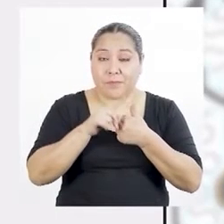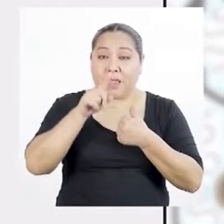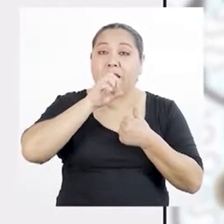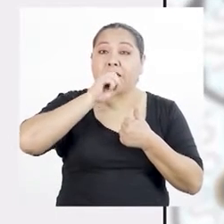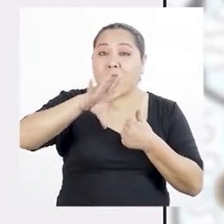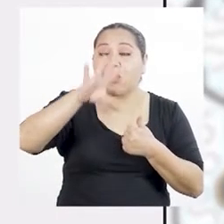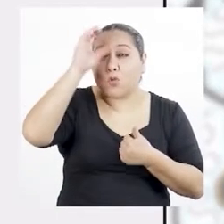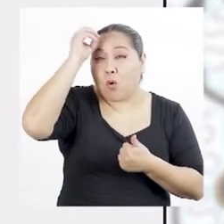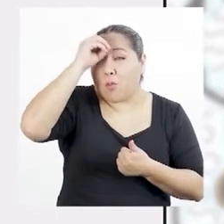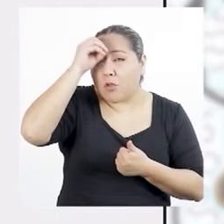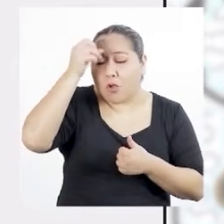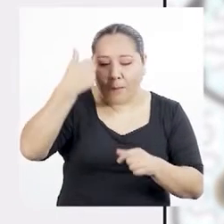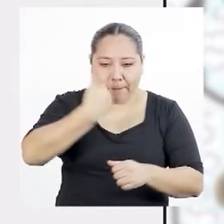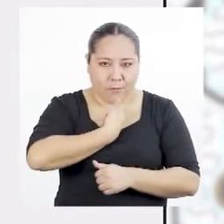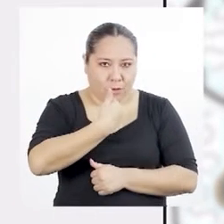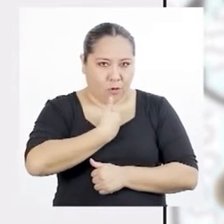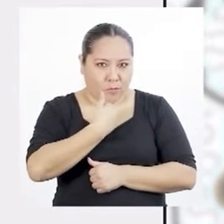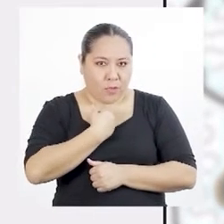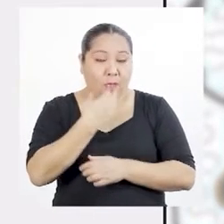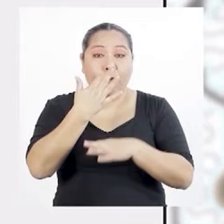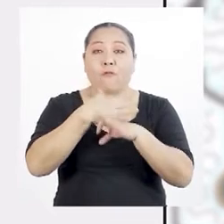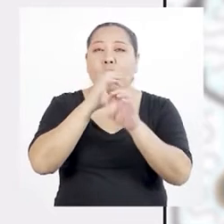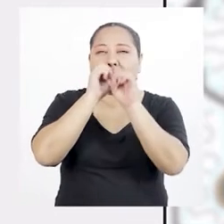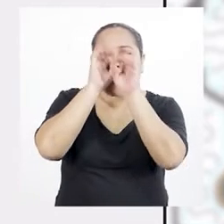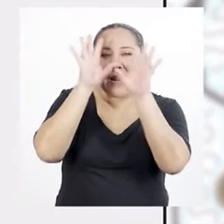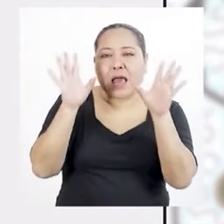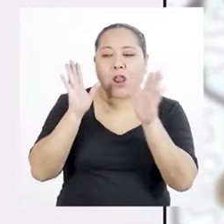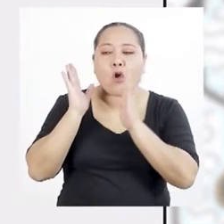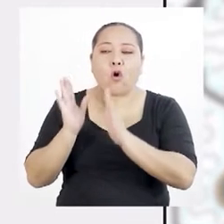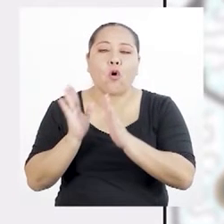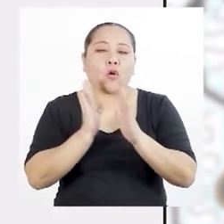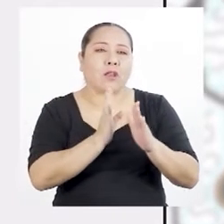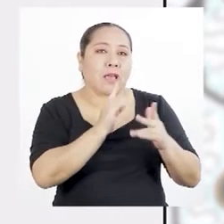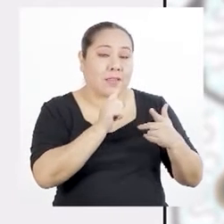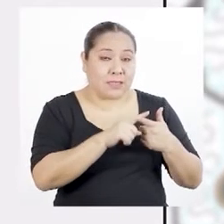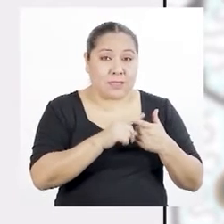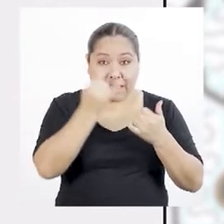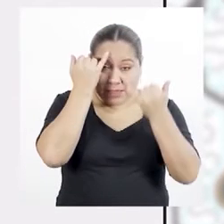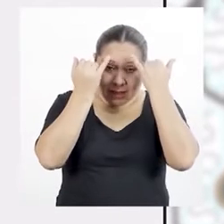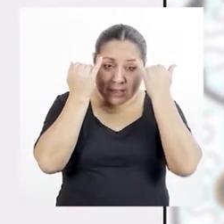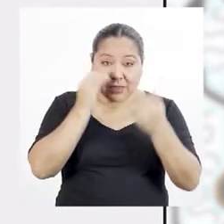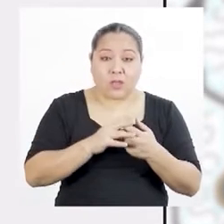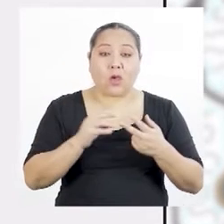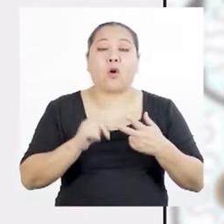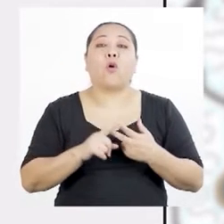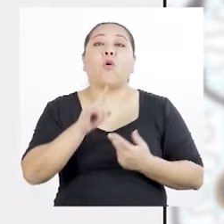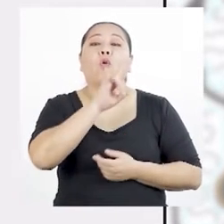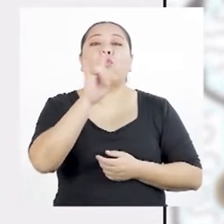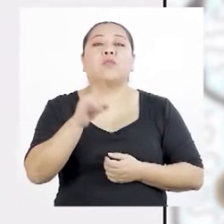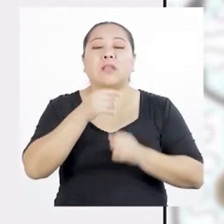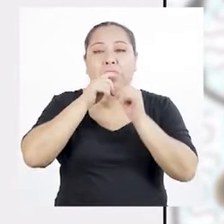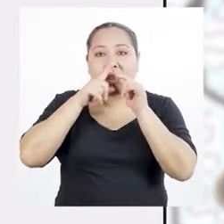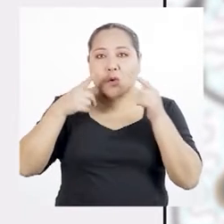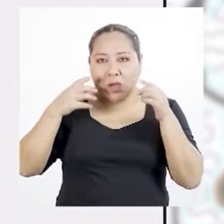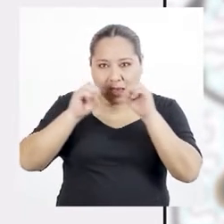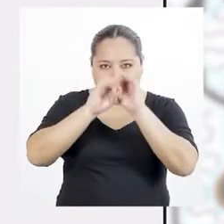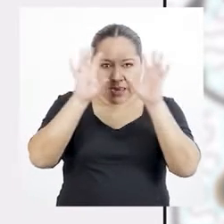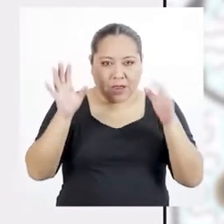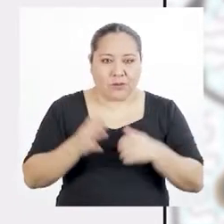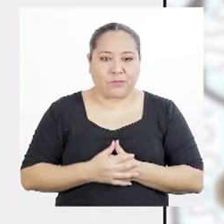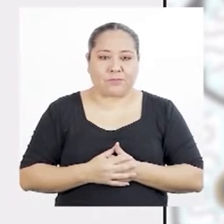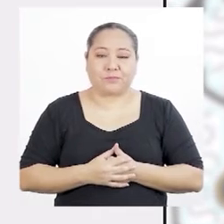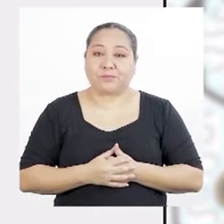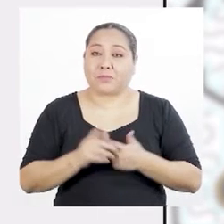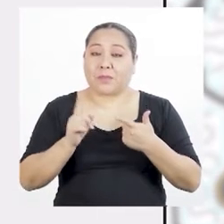Expresa tu opinión particular de forma clara, organiza tus ideas y utiliza un lenguaje directo.